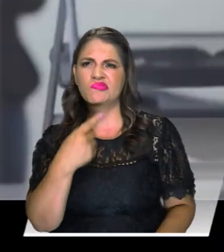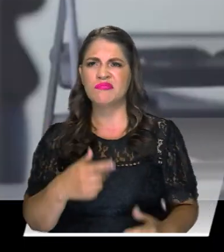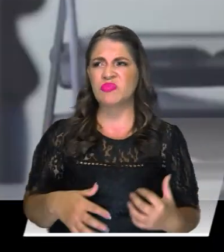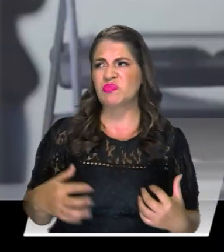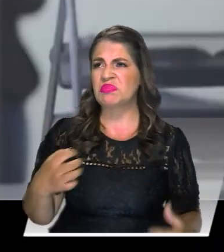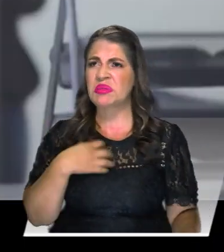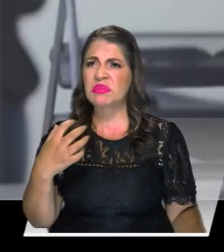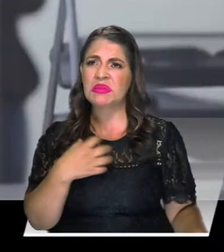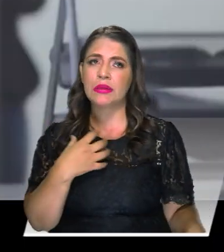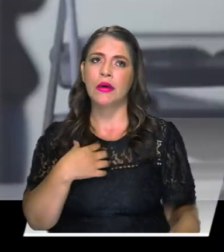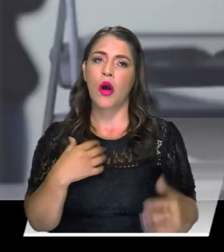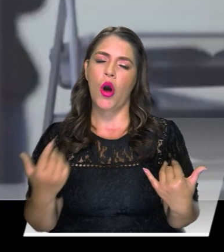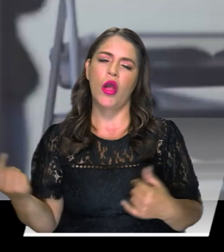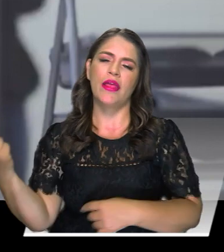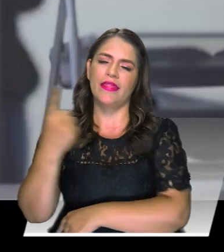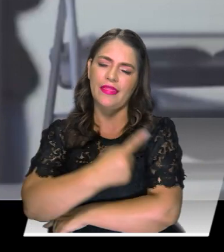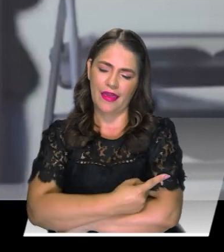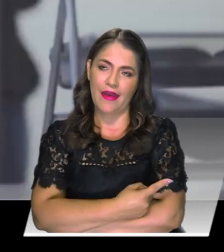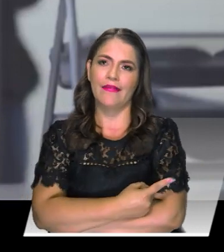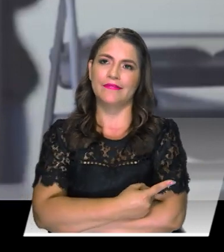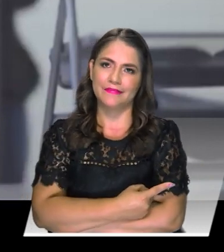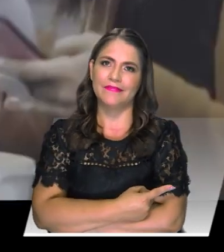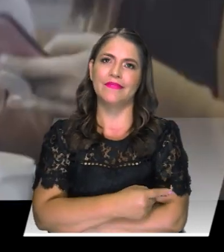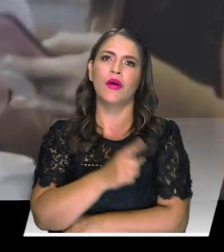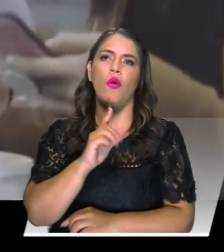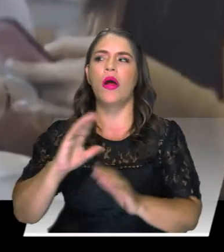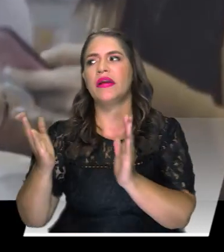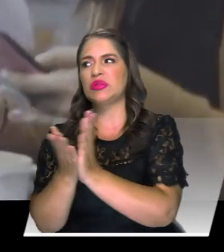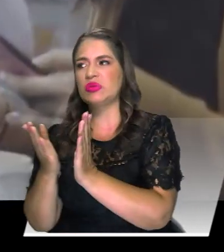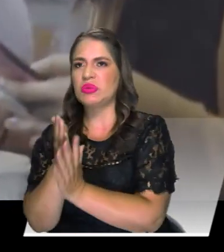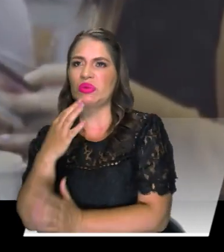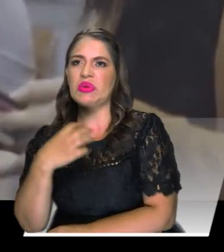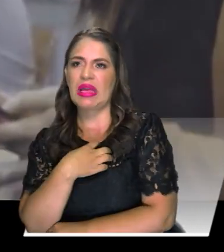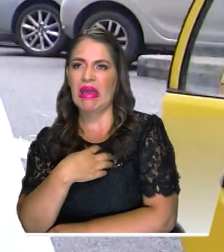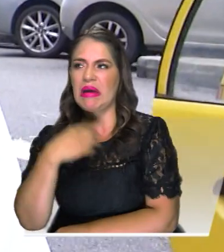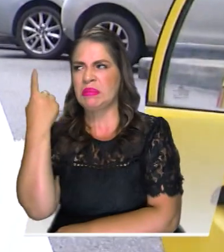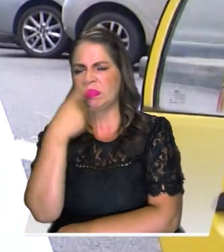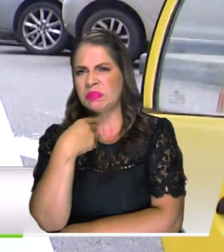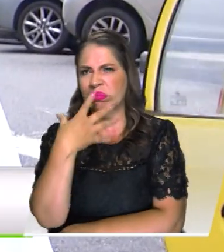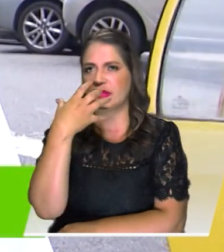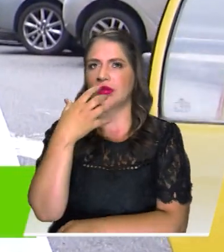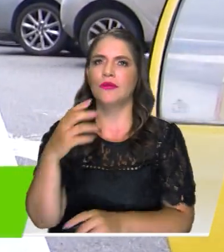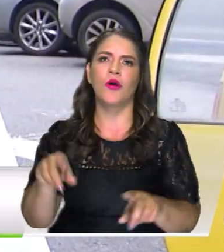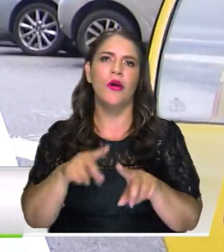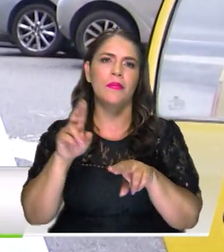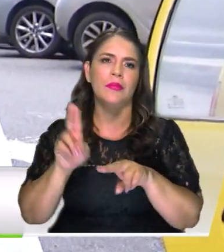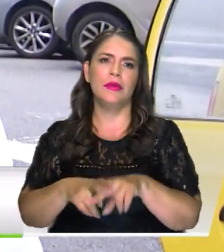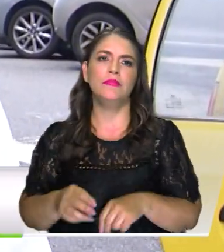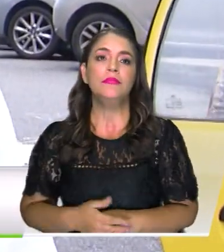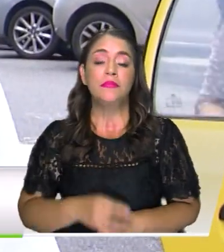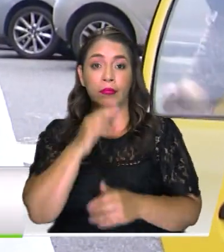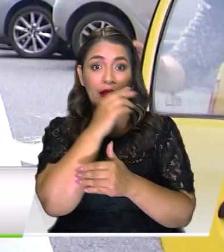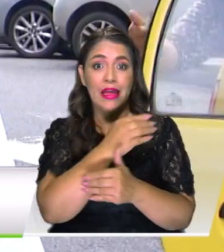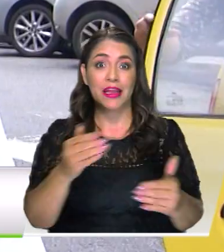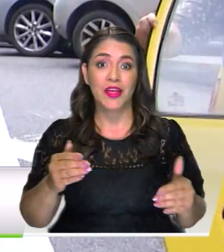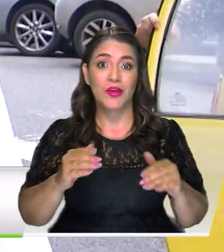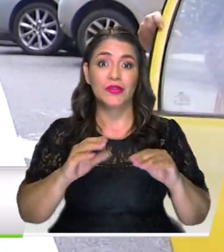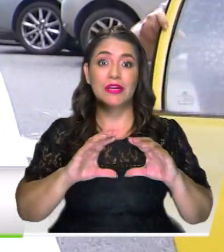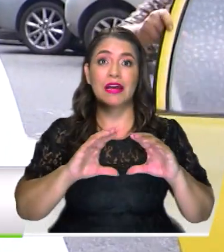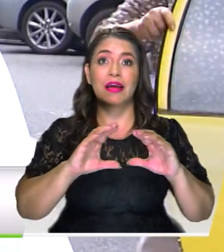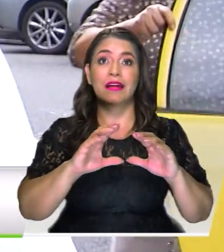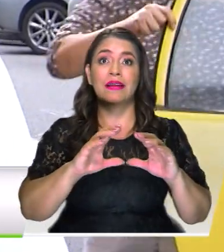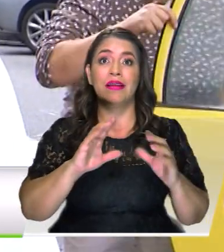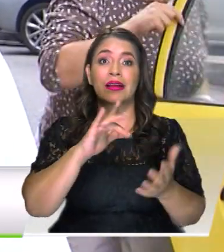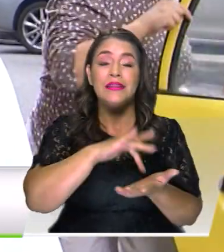quejas sean comunes en sitios de trabajo o estudio por el retorno a las actividades los niños van a comenzar la escuela después de